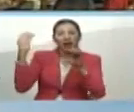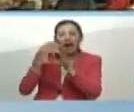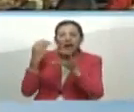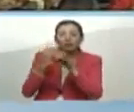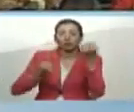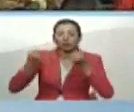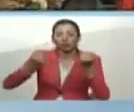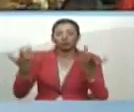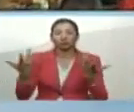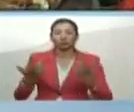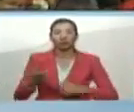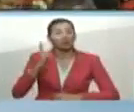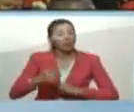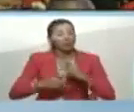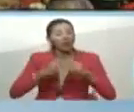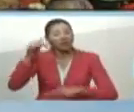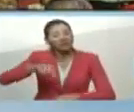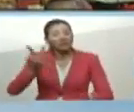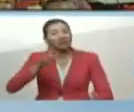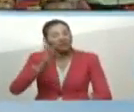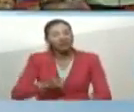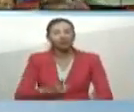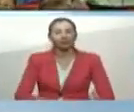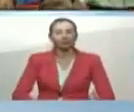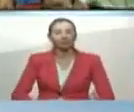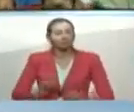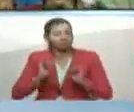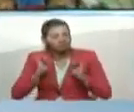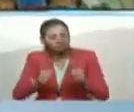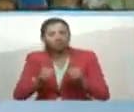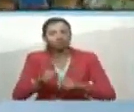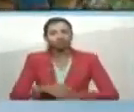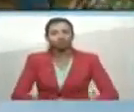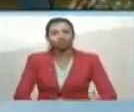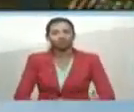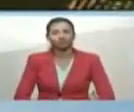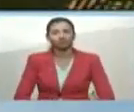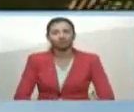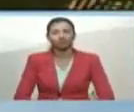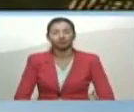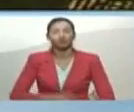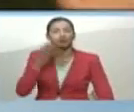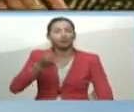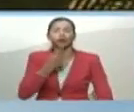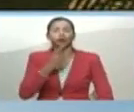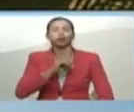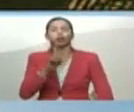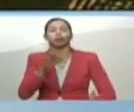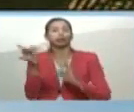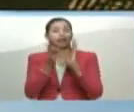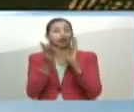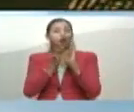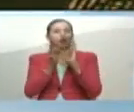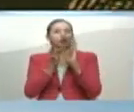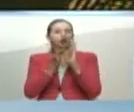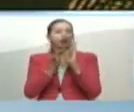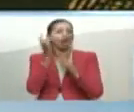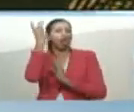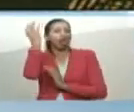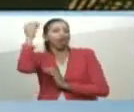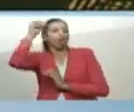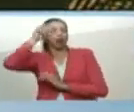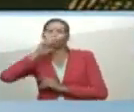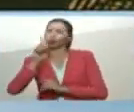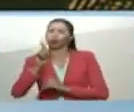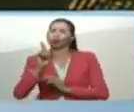todo. Eso no es lo que yo digo siempre, eso no es tecnología espacial. Si yo